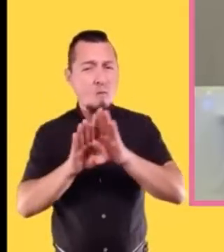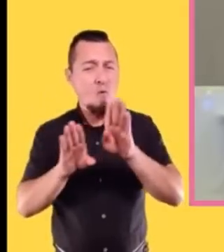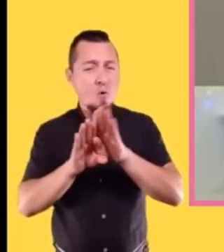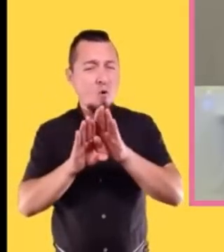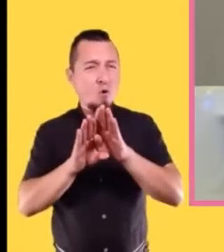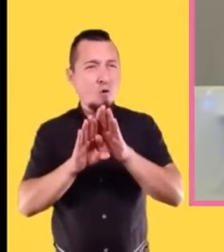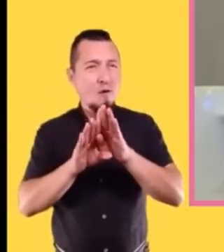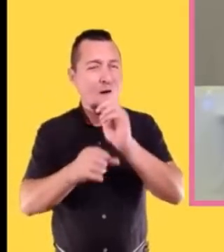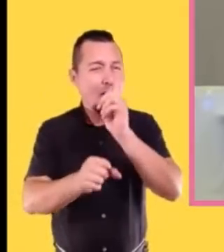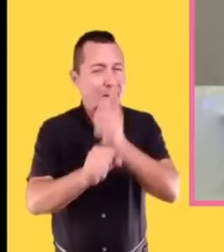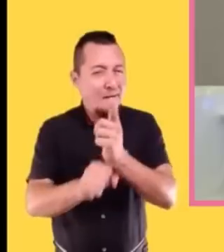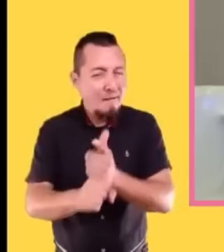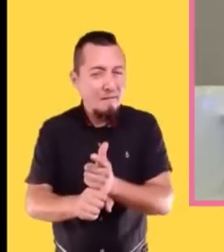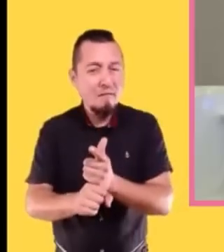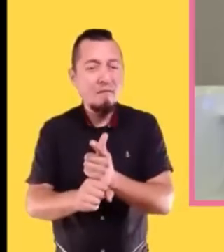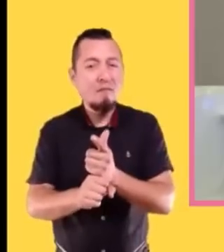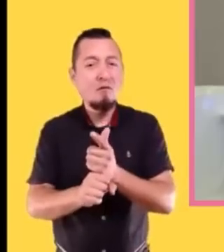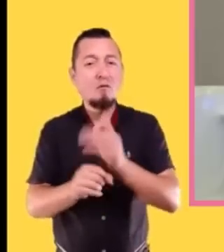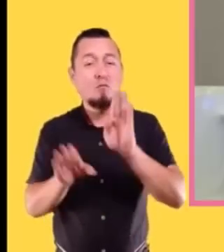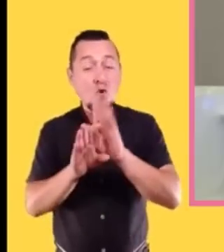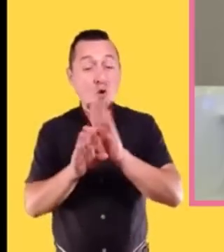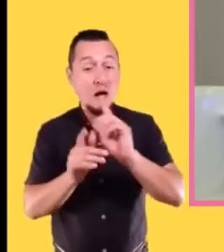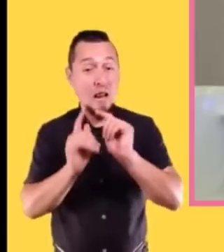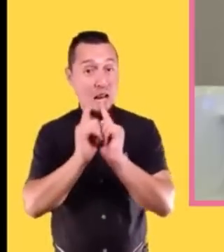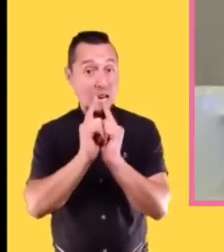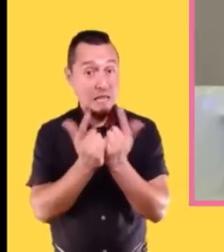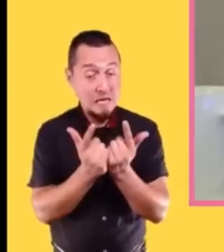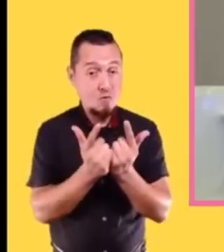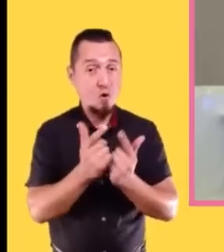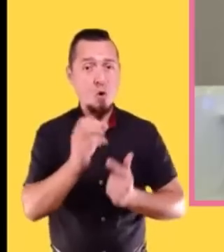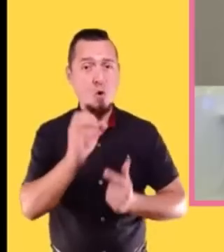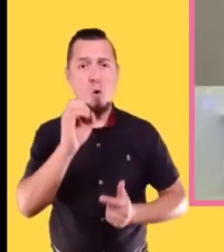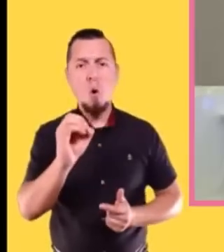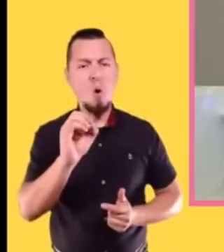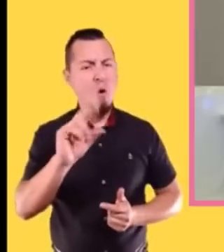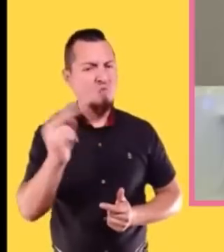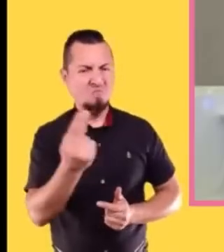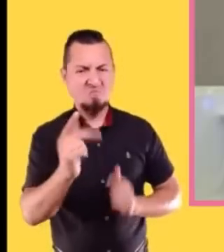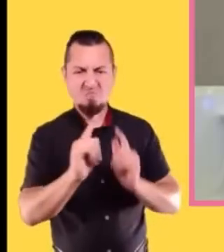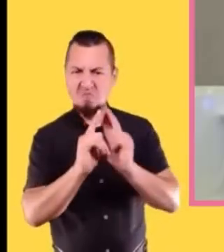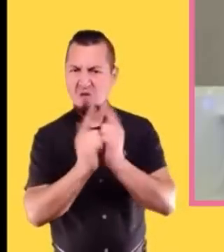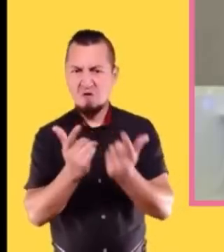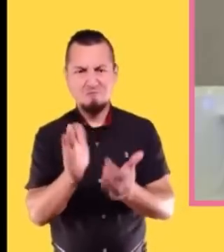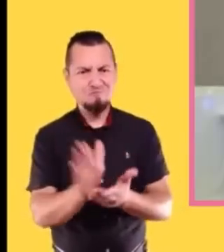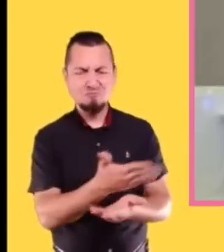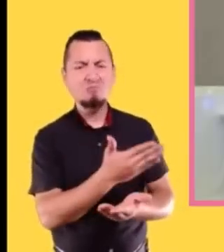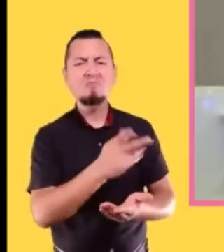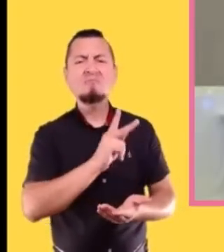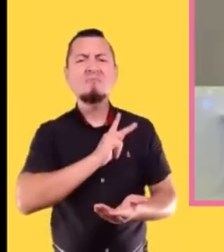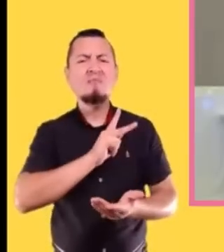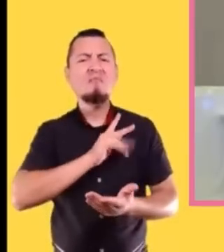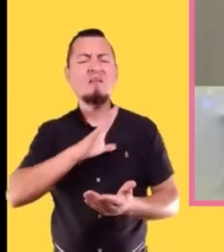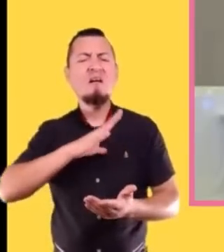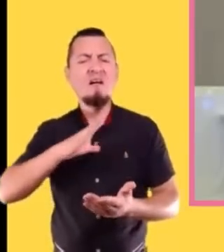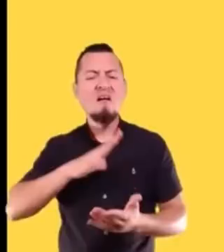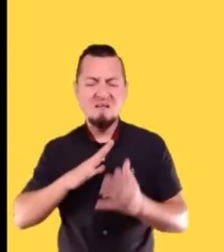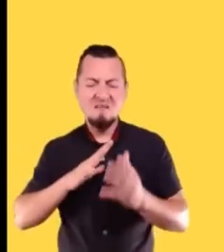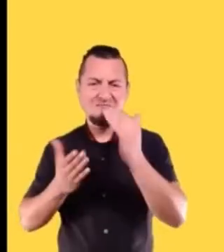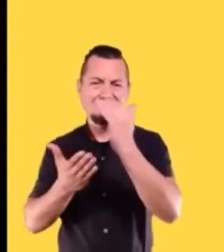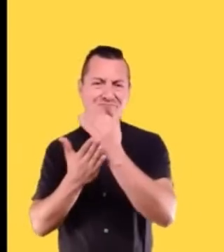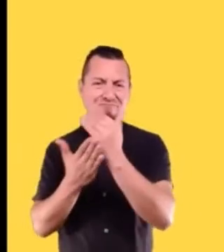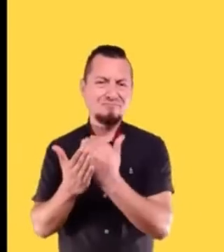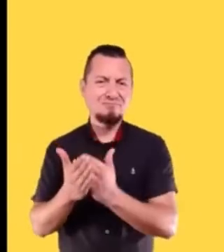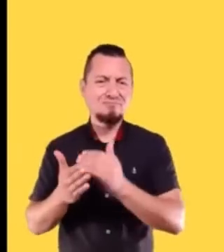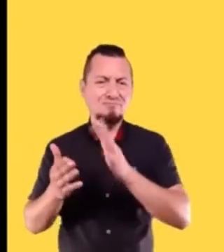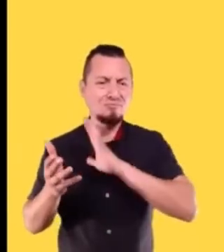o sin libros de texto podamos hacer nuestro trabajo en materia educativa. Contamos con todas las herramientas que ven ustedes en pantalla